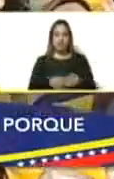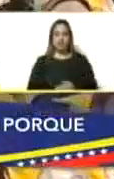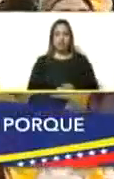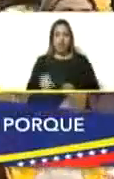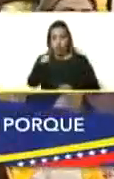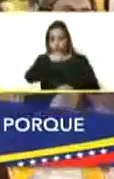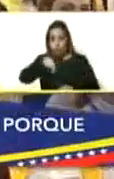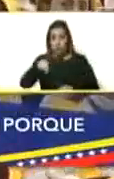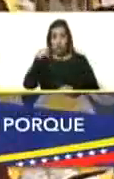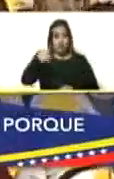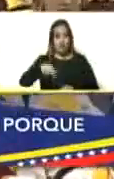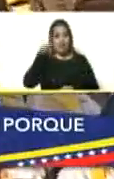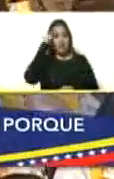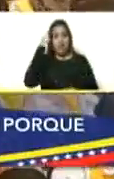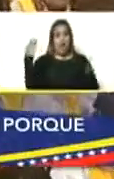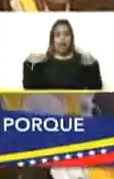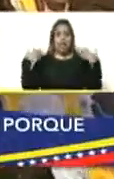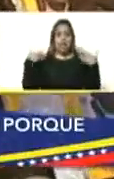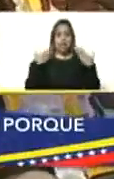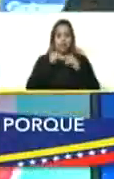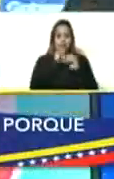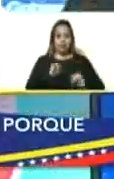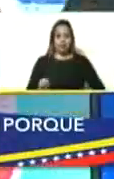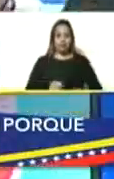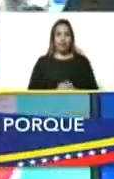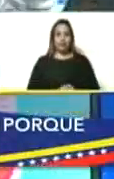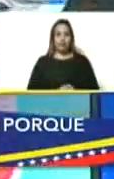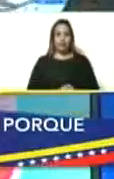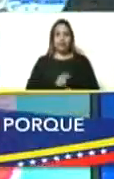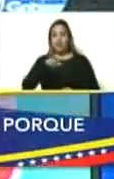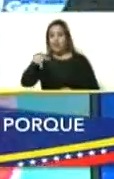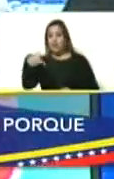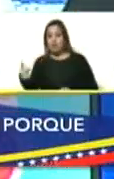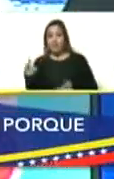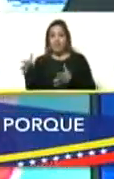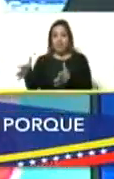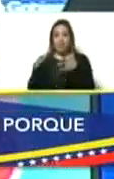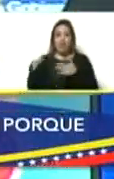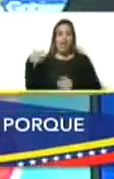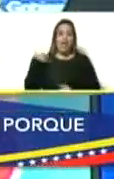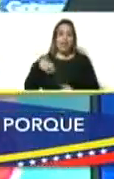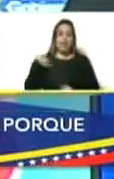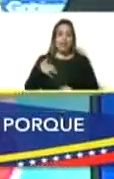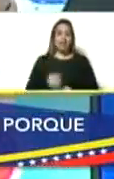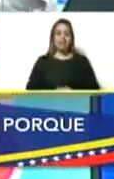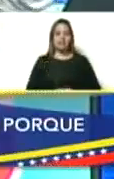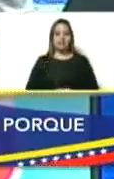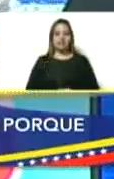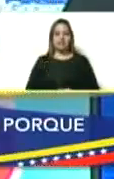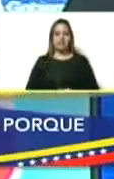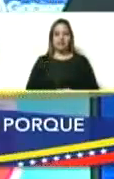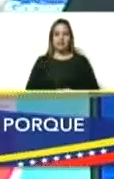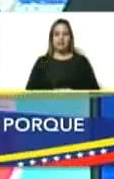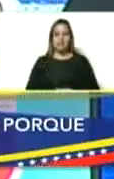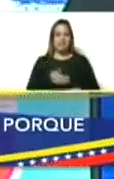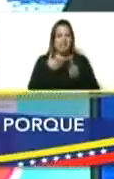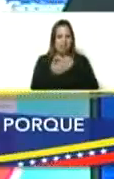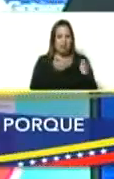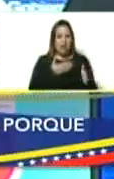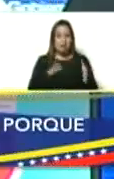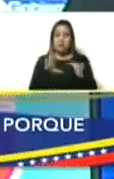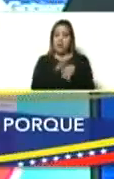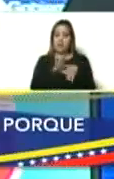ustedes en este día de alegría, luego de esa tremenda victoria de Argentina, a pesar de que sea martes